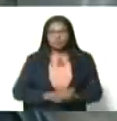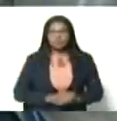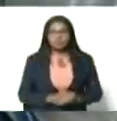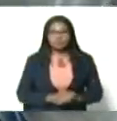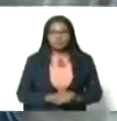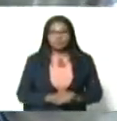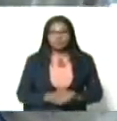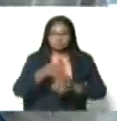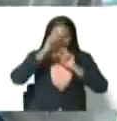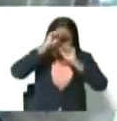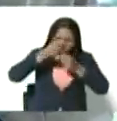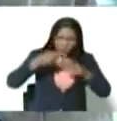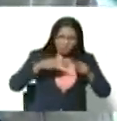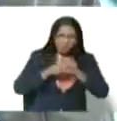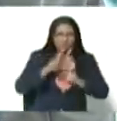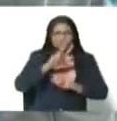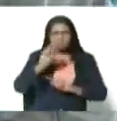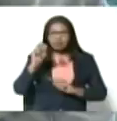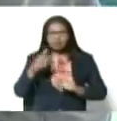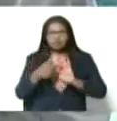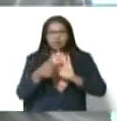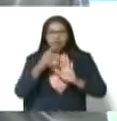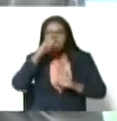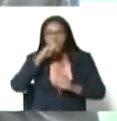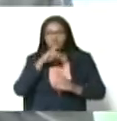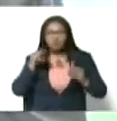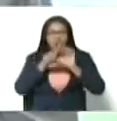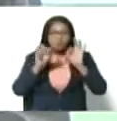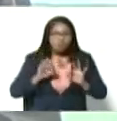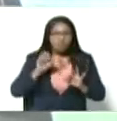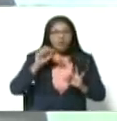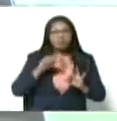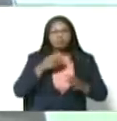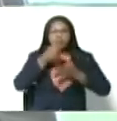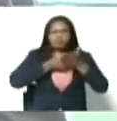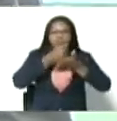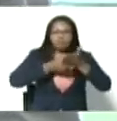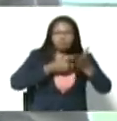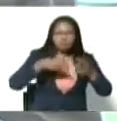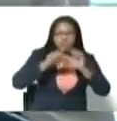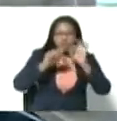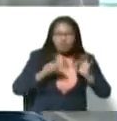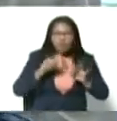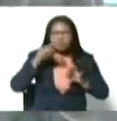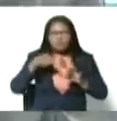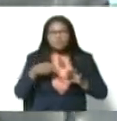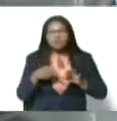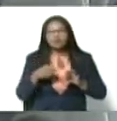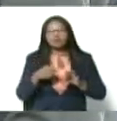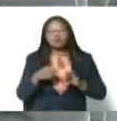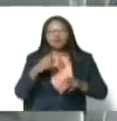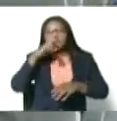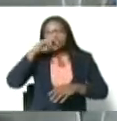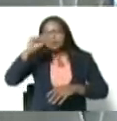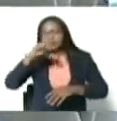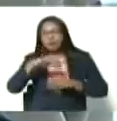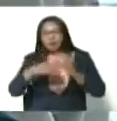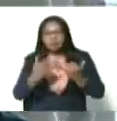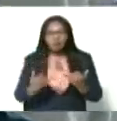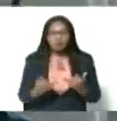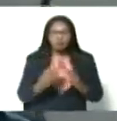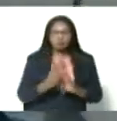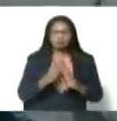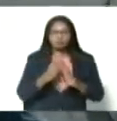Un reconocimiento a los 30 años de lucha y de batalla que ha dado el presidente de la República, Nicolás Maduro, desde las